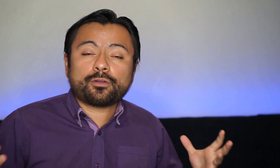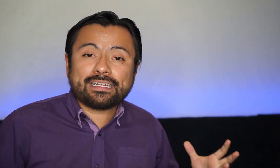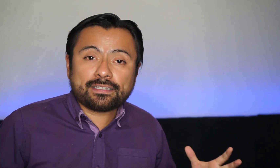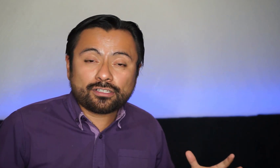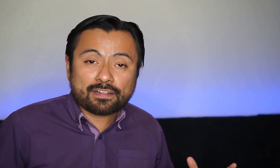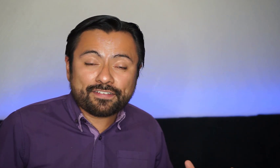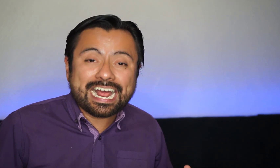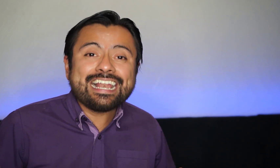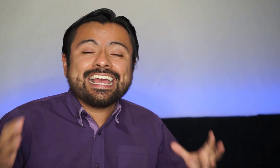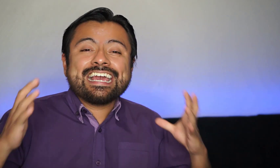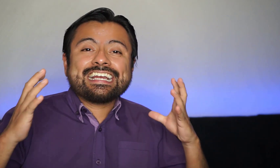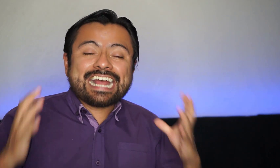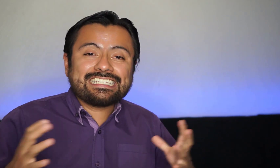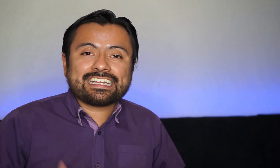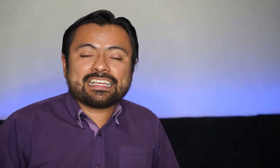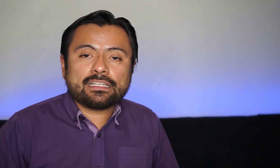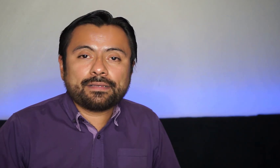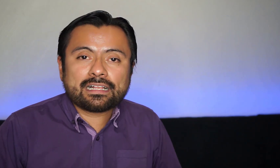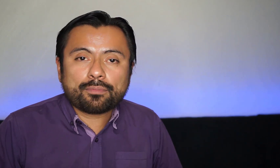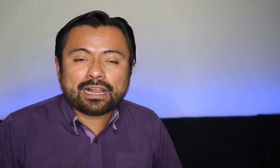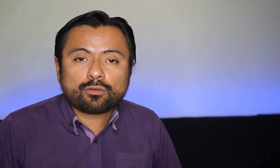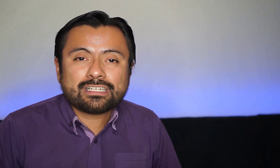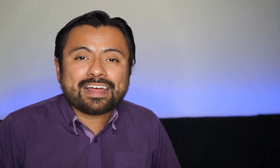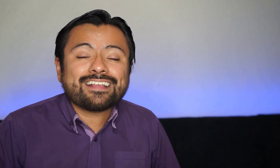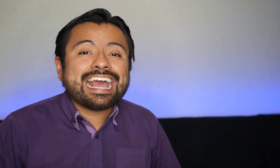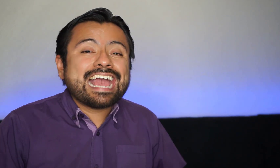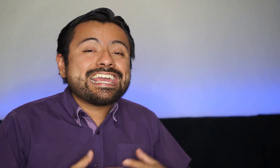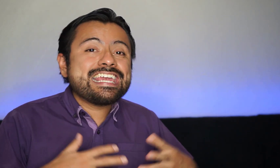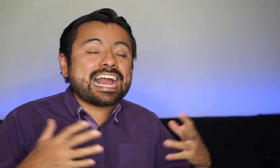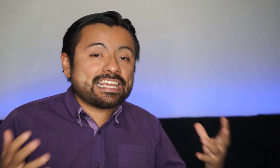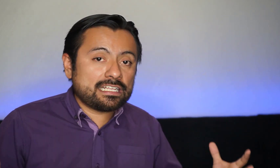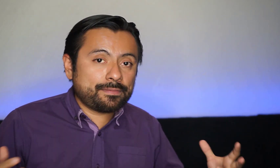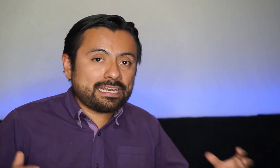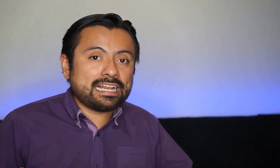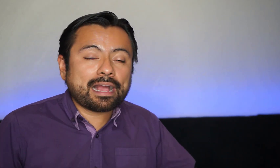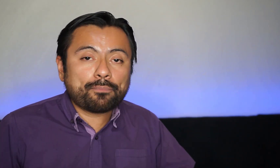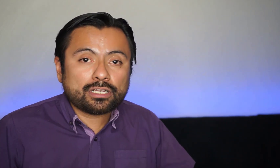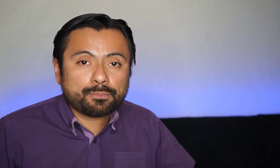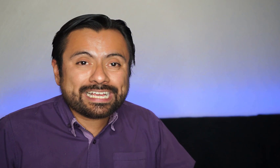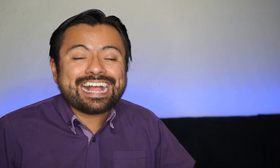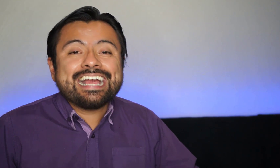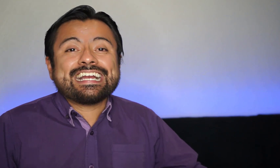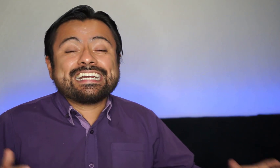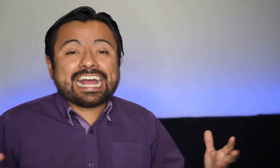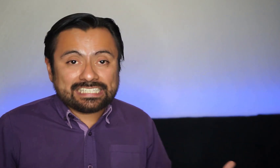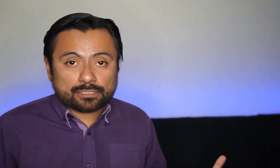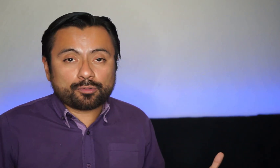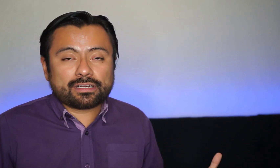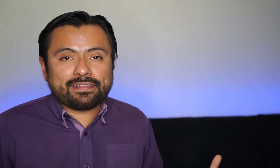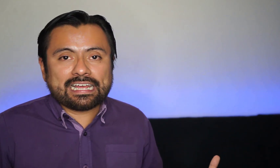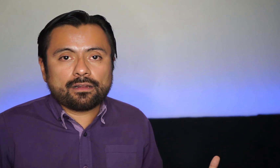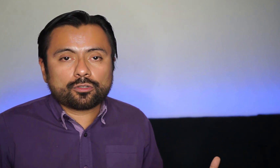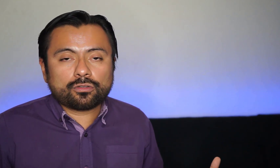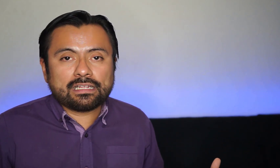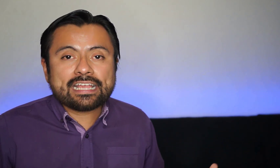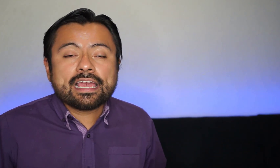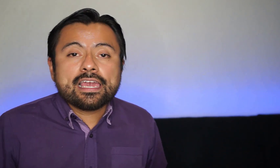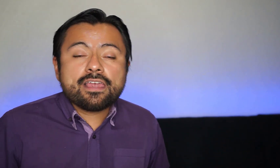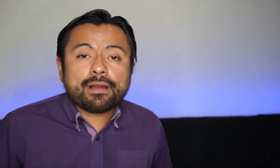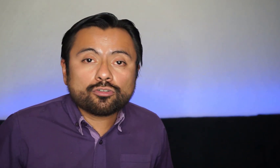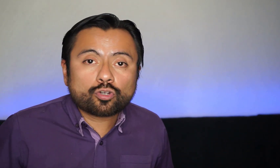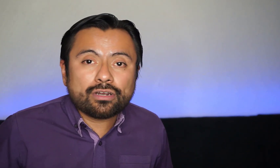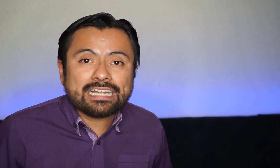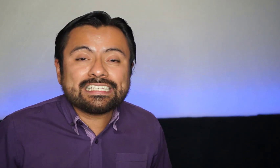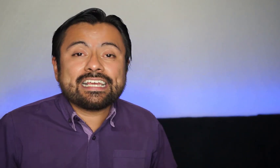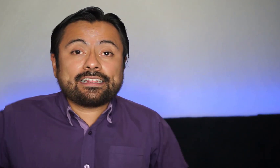muchas gracias por ver este vídeo hasta el final gracias a quienes vienen acá para cucharadas y a quienes ven el campo explica gracias por reventar el botón de like